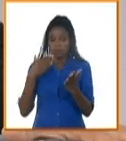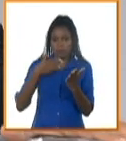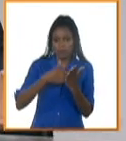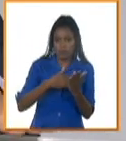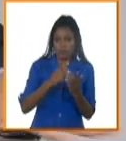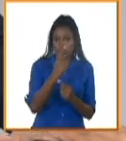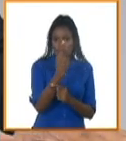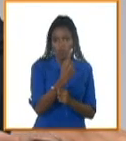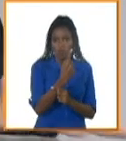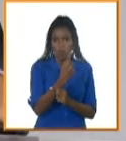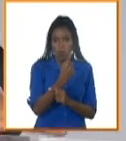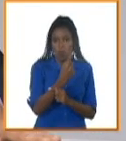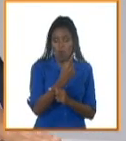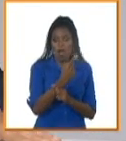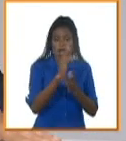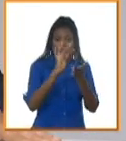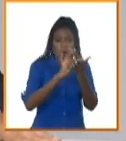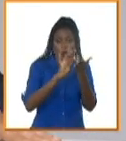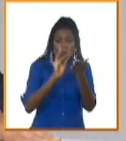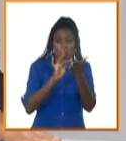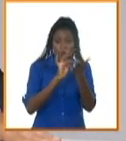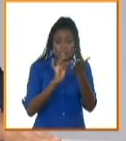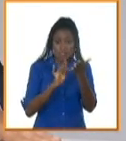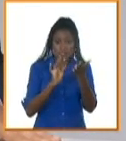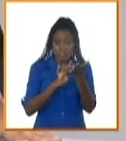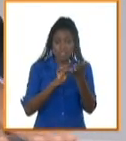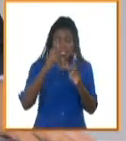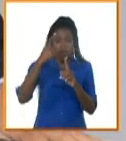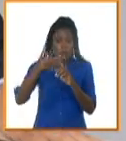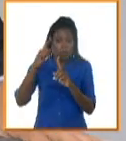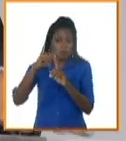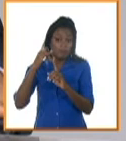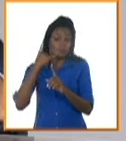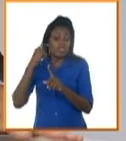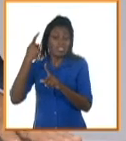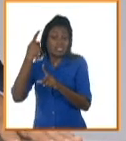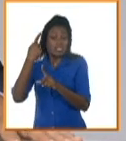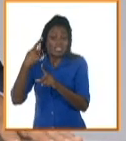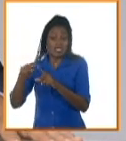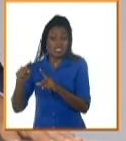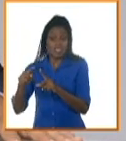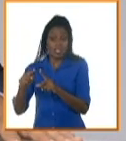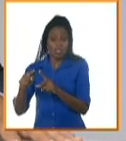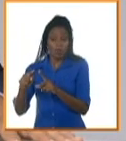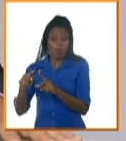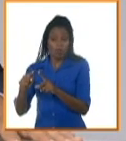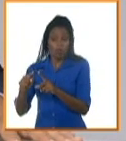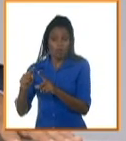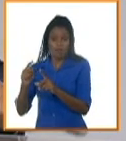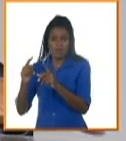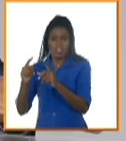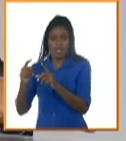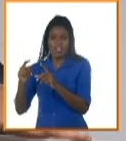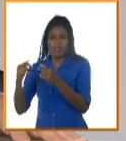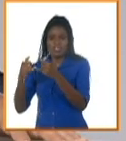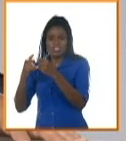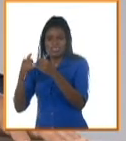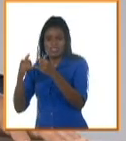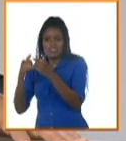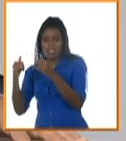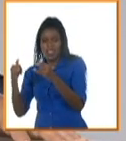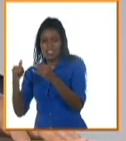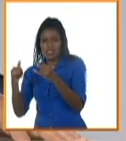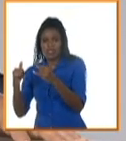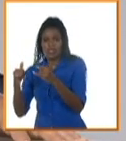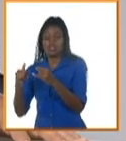una es a través de un código de señalización como te había hablado de transfer móvil y la otra es a través de la red de de datos móviles del